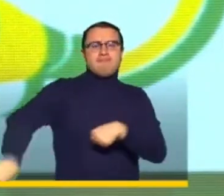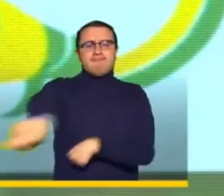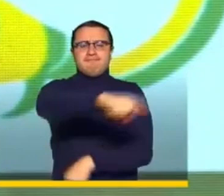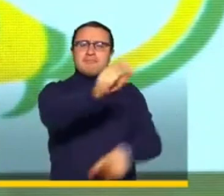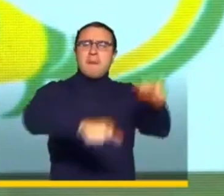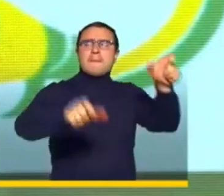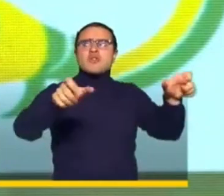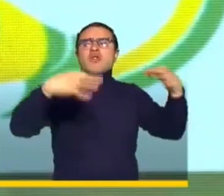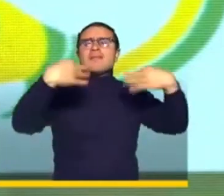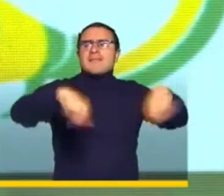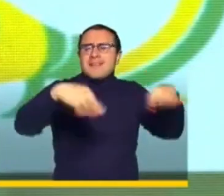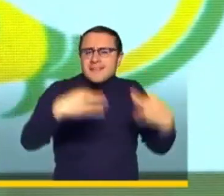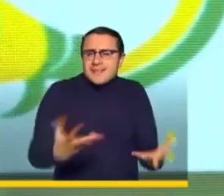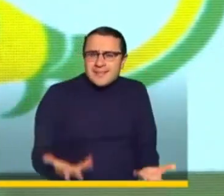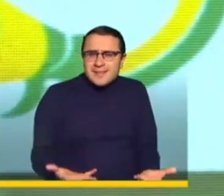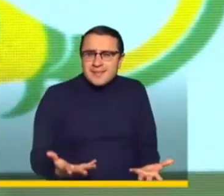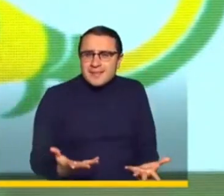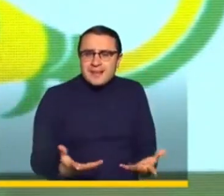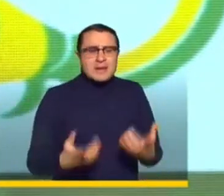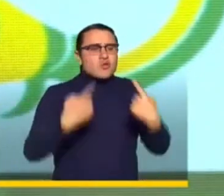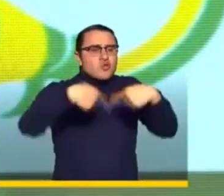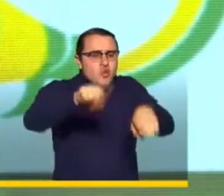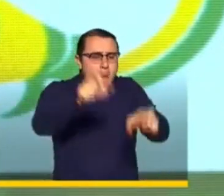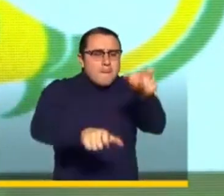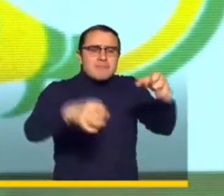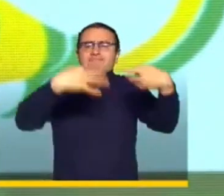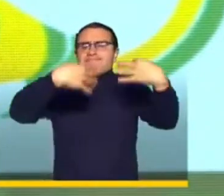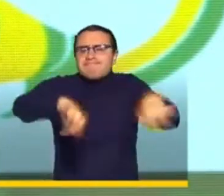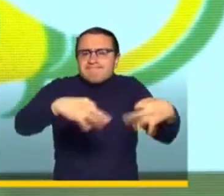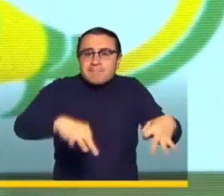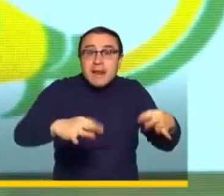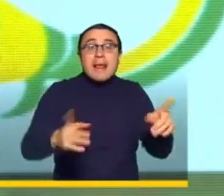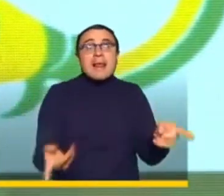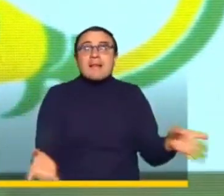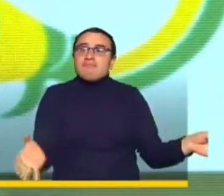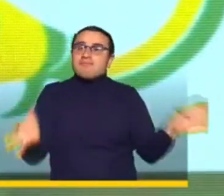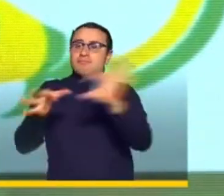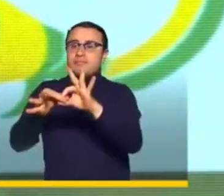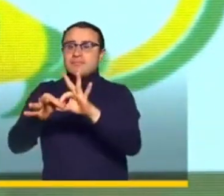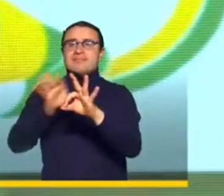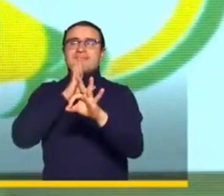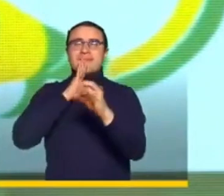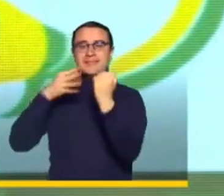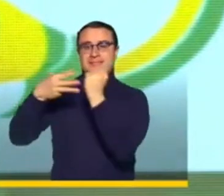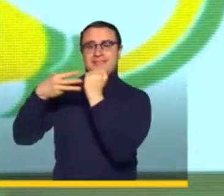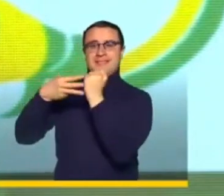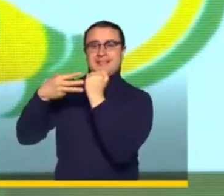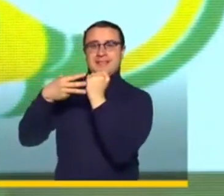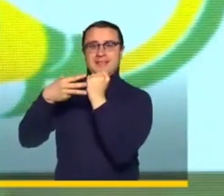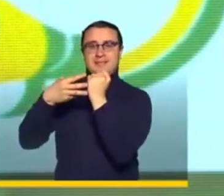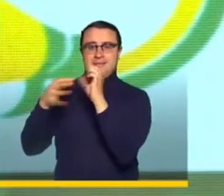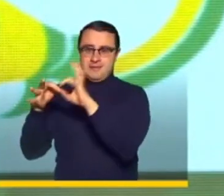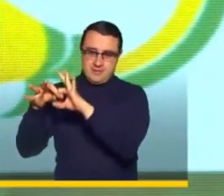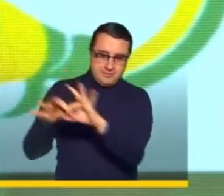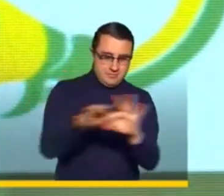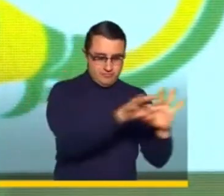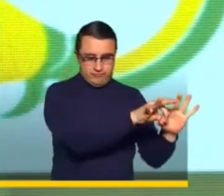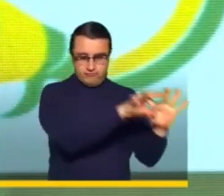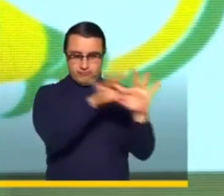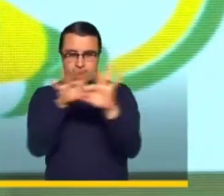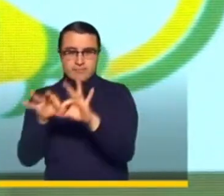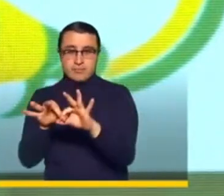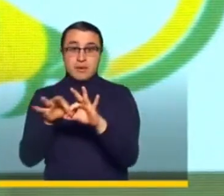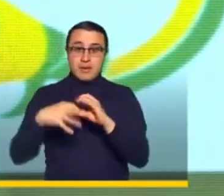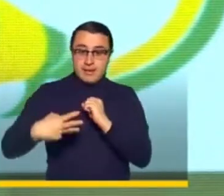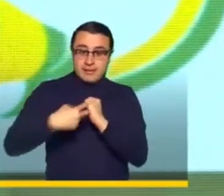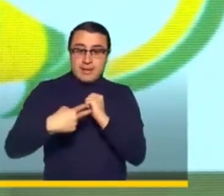popular, la economía del pueblo y el SENA. El SENA tiene que articularse al